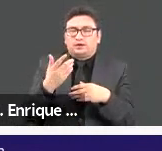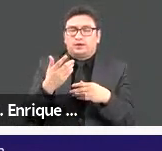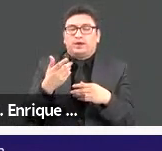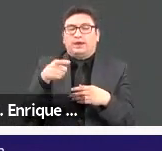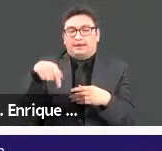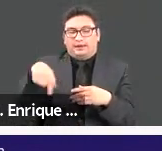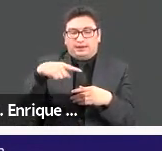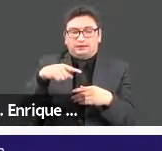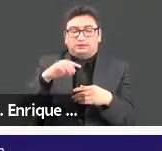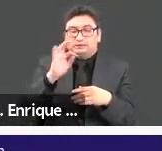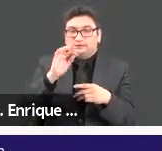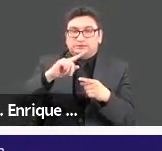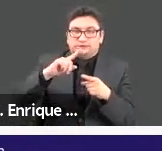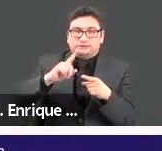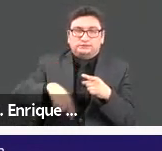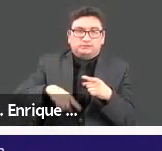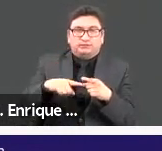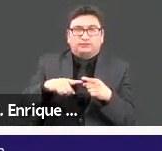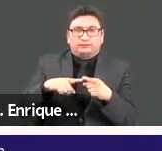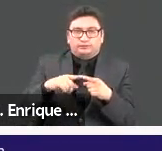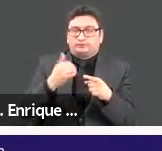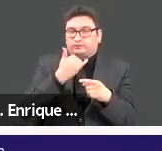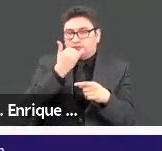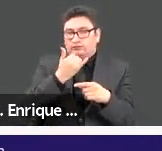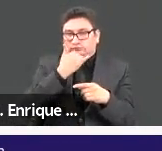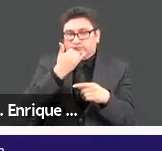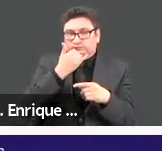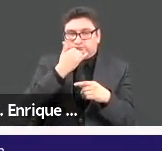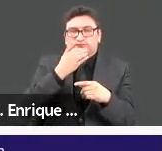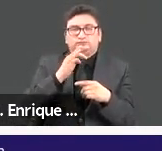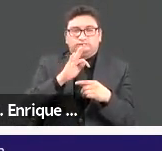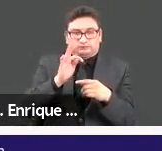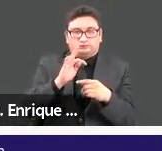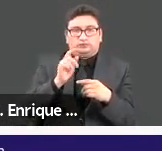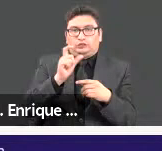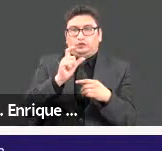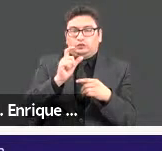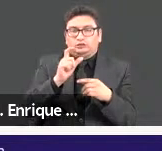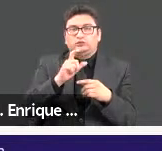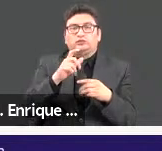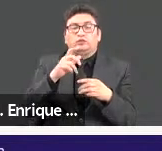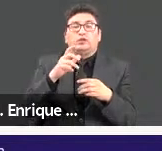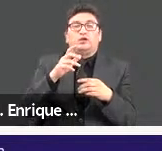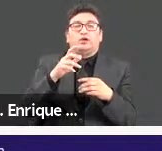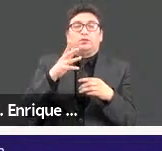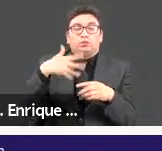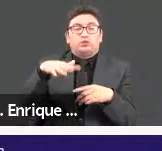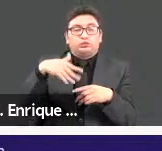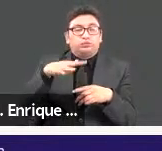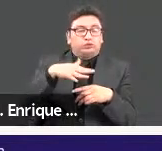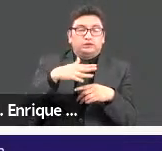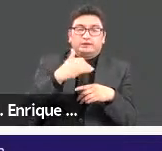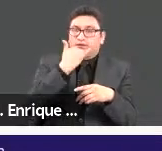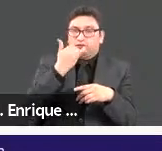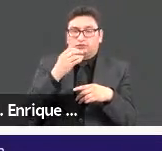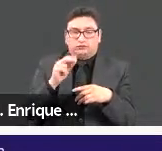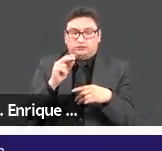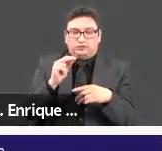para eliminar los errores que se pueden cometer al realizar búsquedas